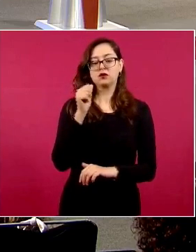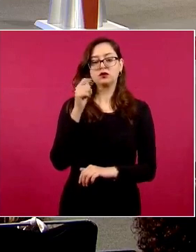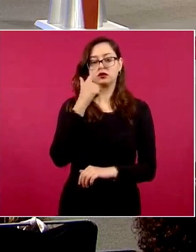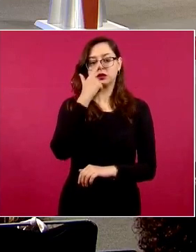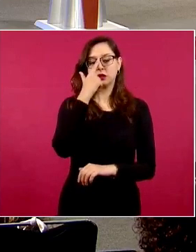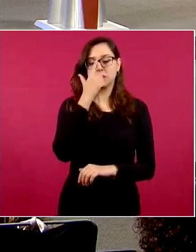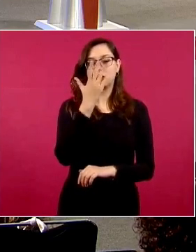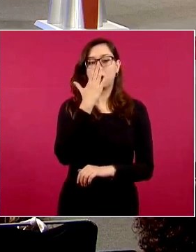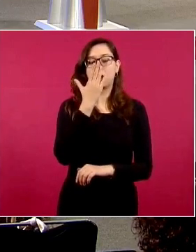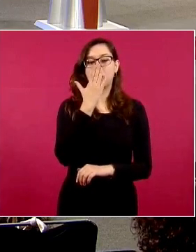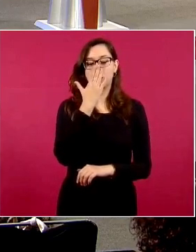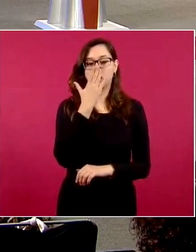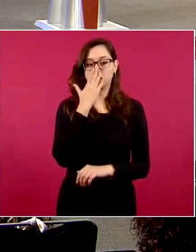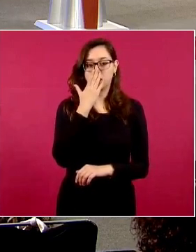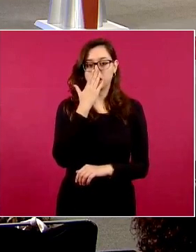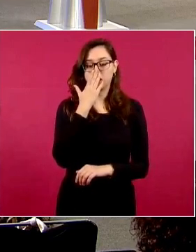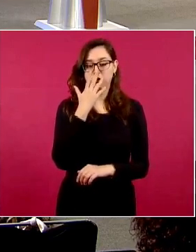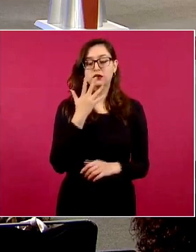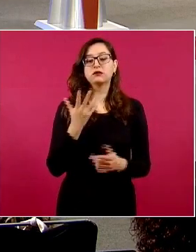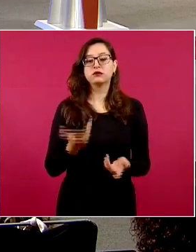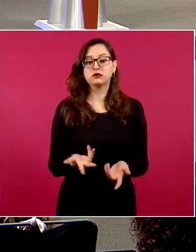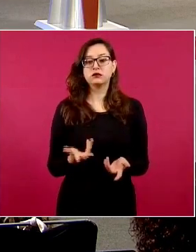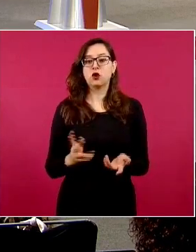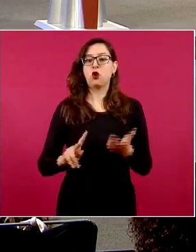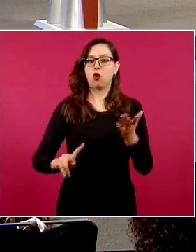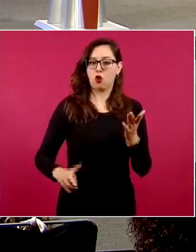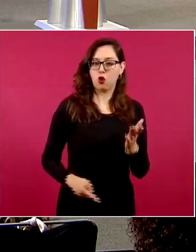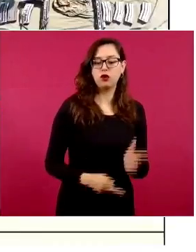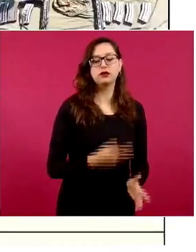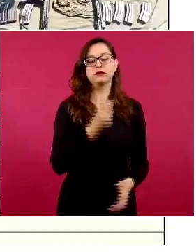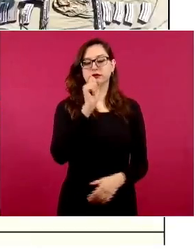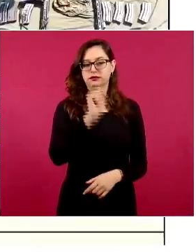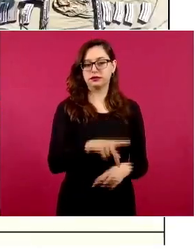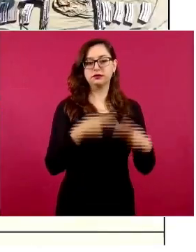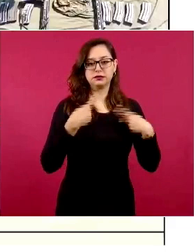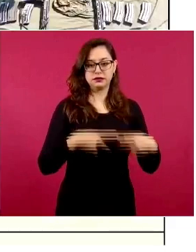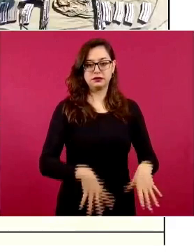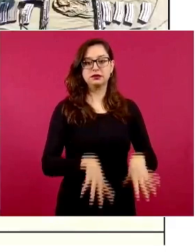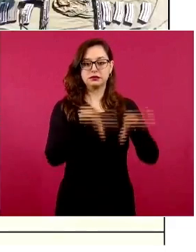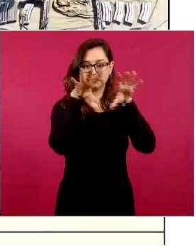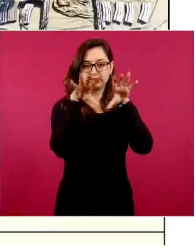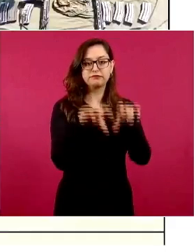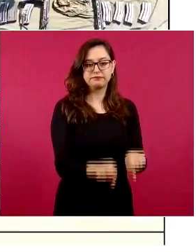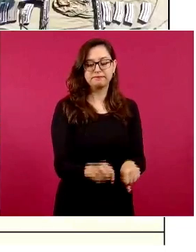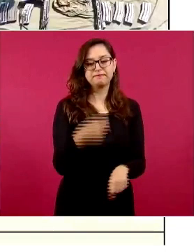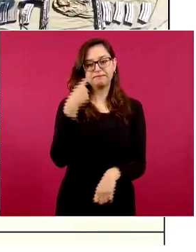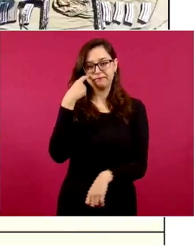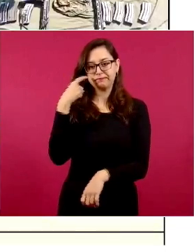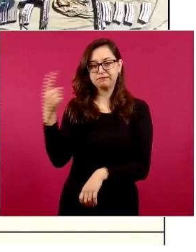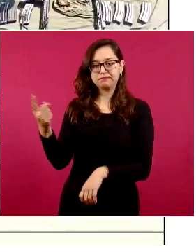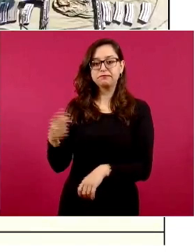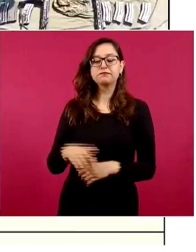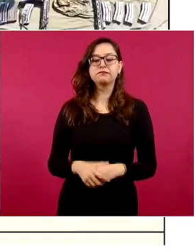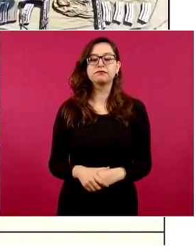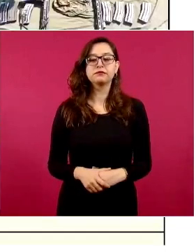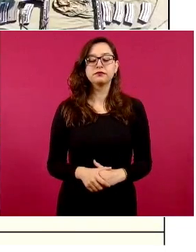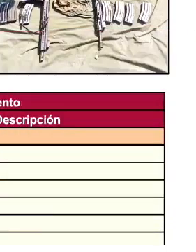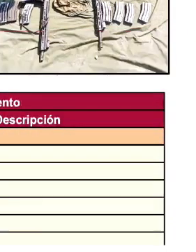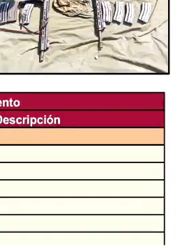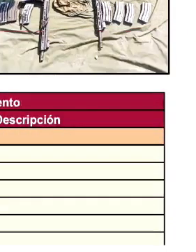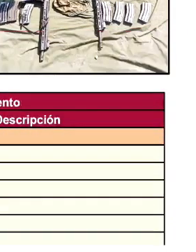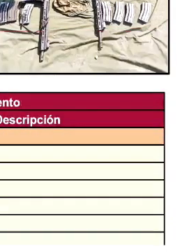se cumplimentó una orden de reaprehensión entre las autoridades